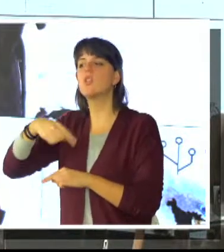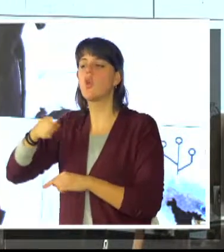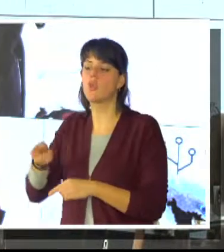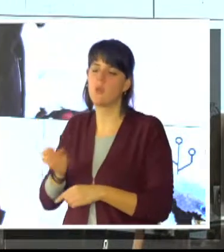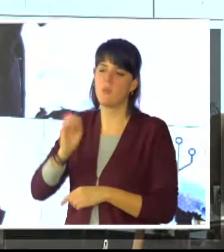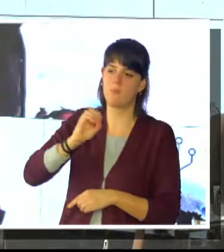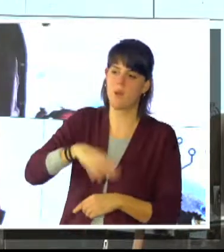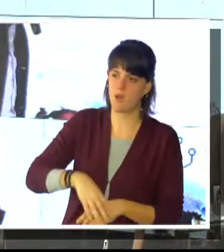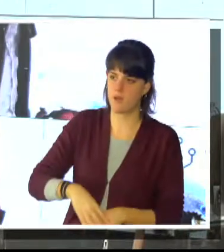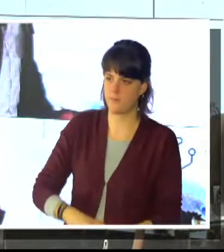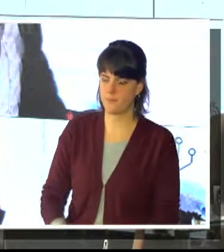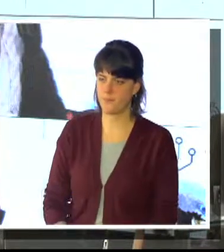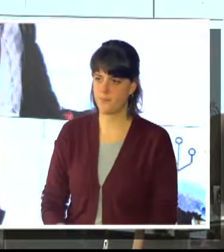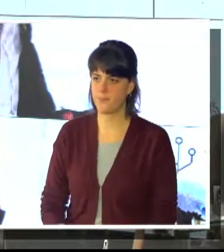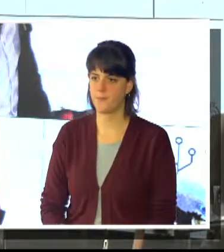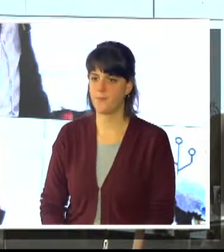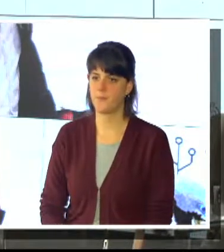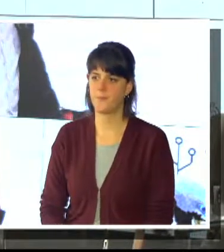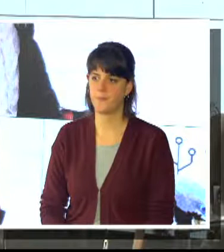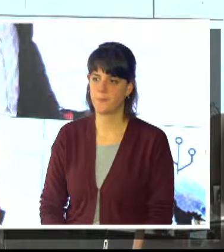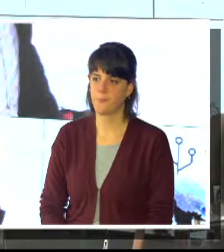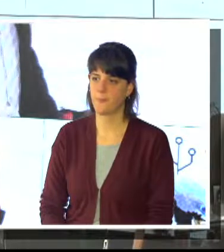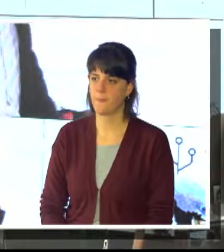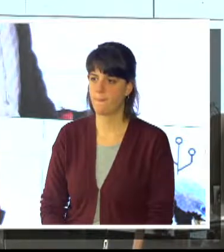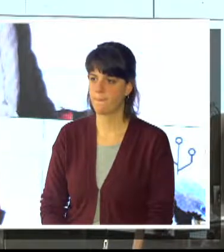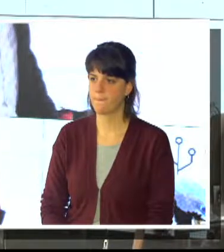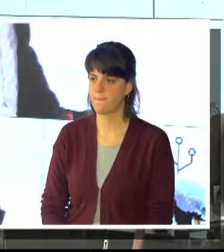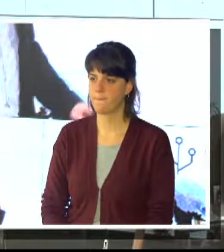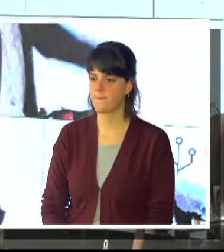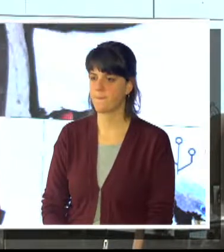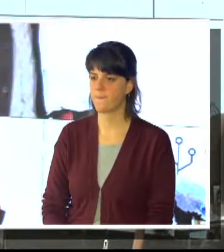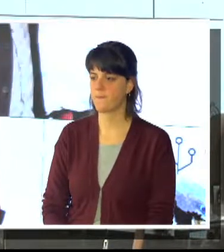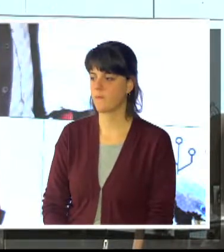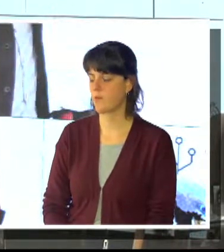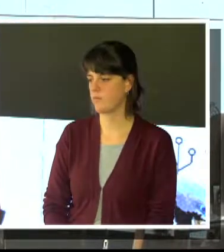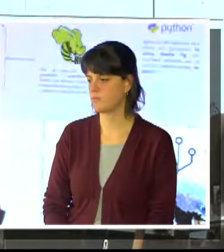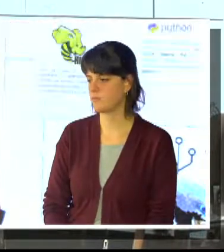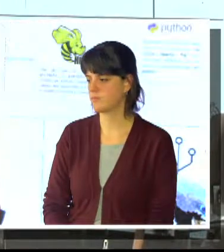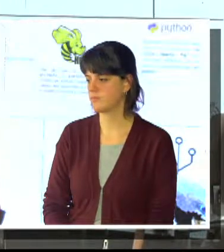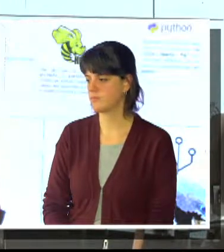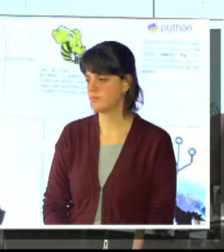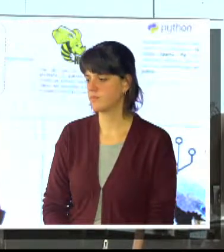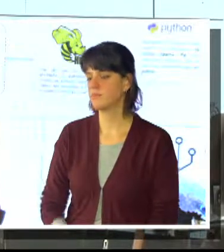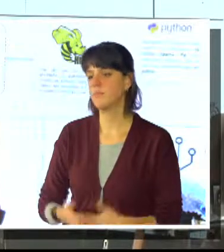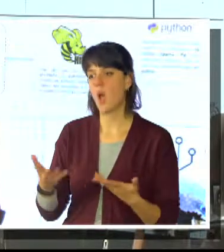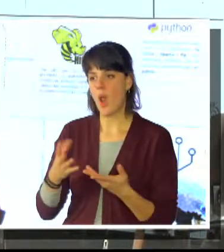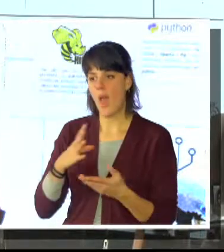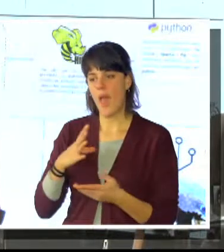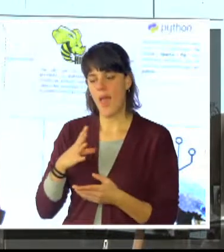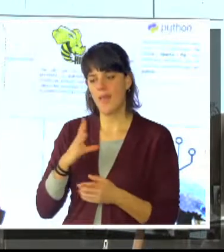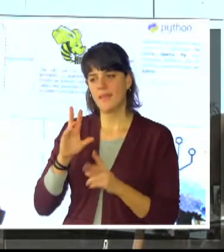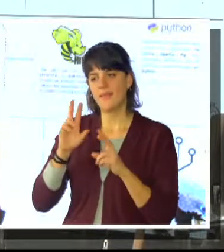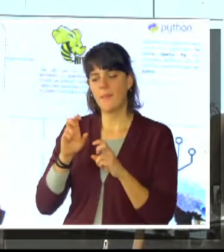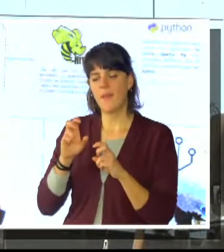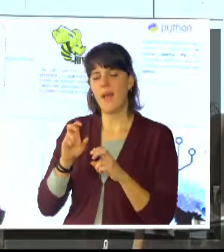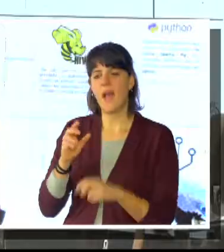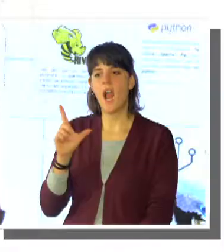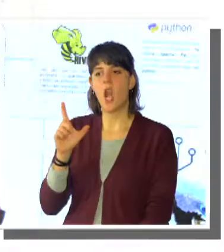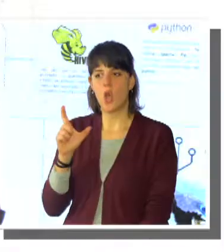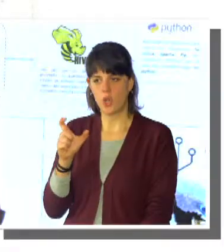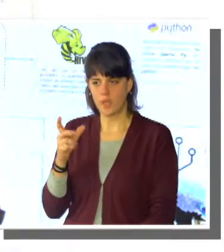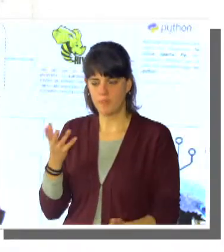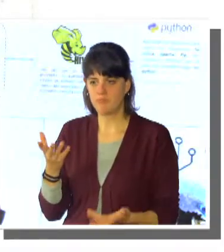revisando los recorridos teóricos, viendo que hay recorridos que no se realizaron, los cuales denominamos faltantes, recorridos que sí se realizaron pero que no cumplieron los